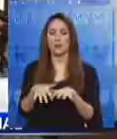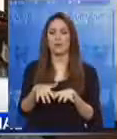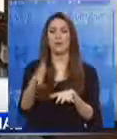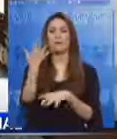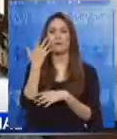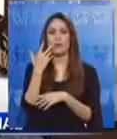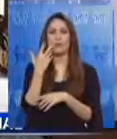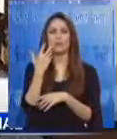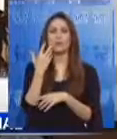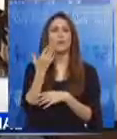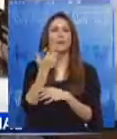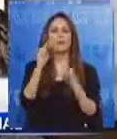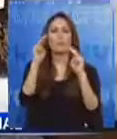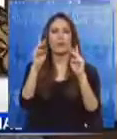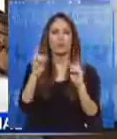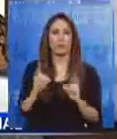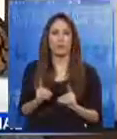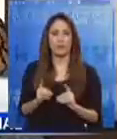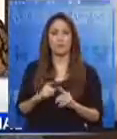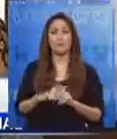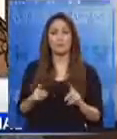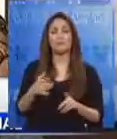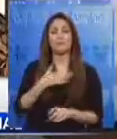Ciencia y Tecnología.